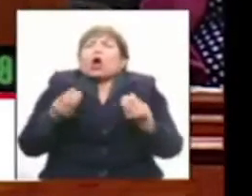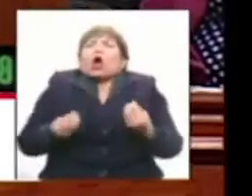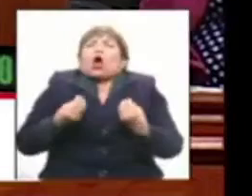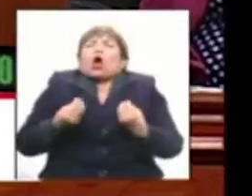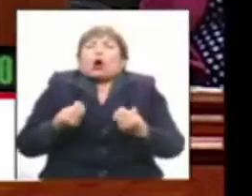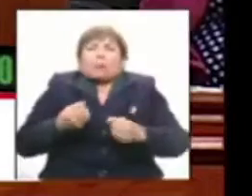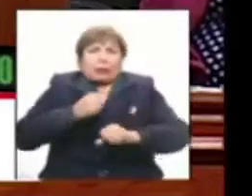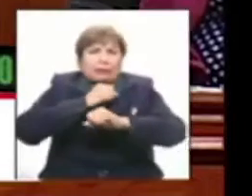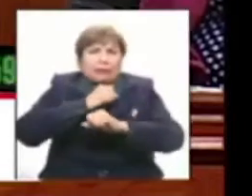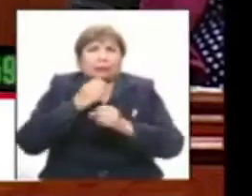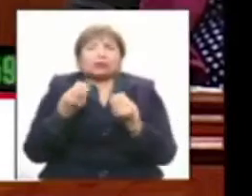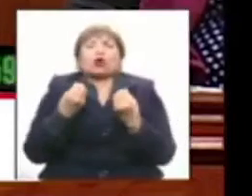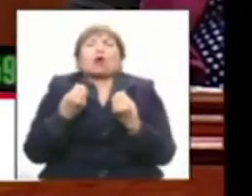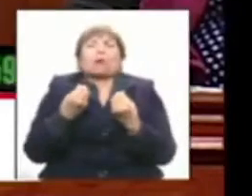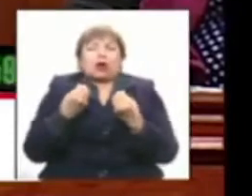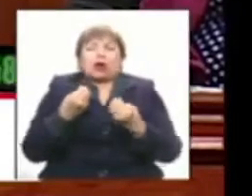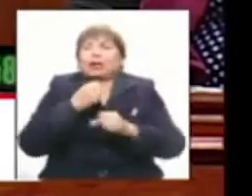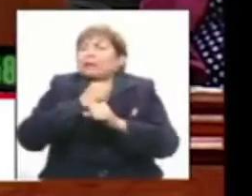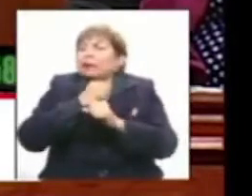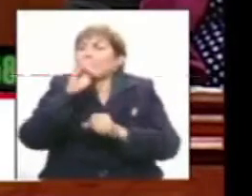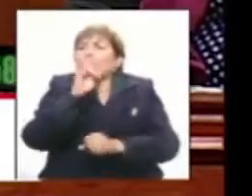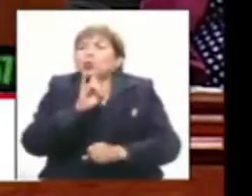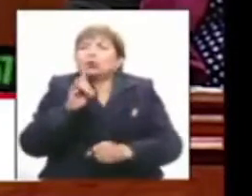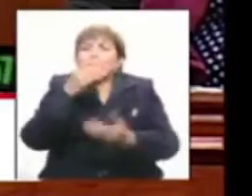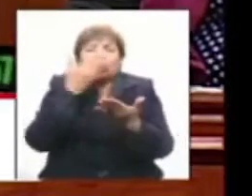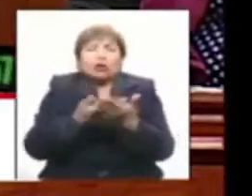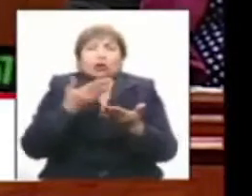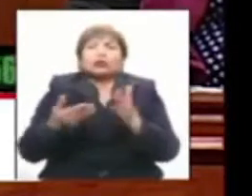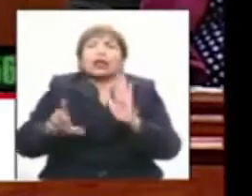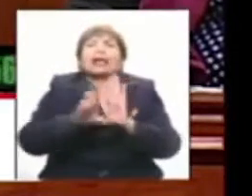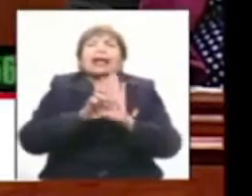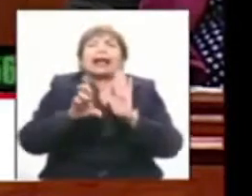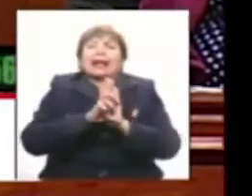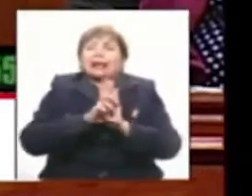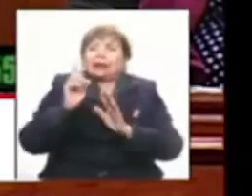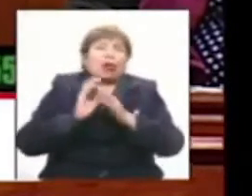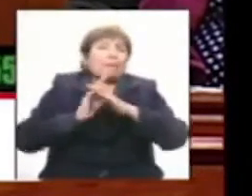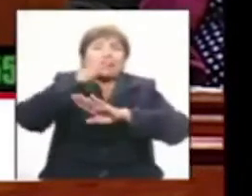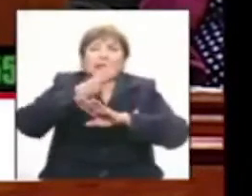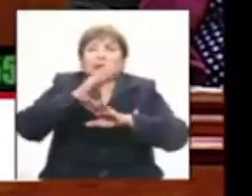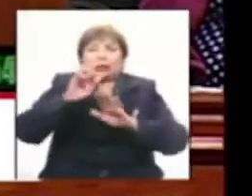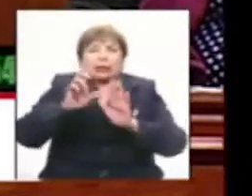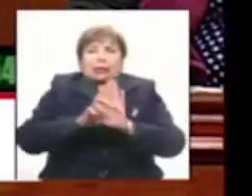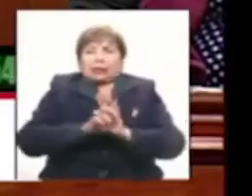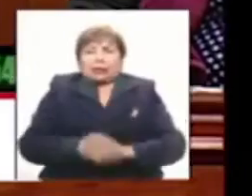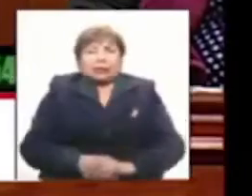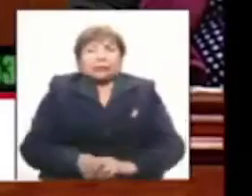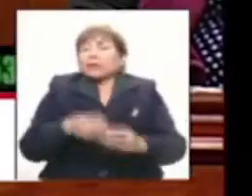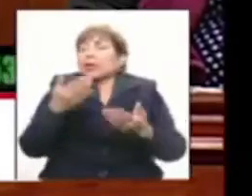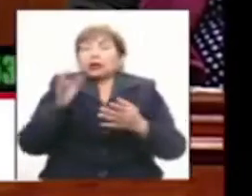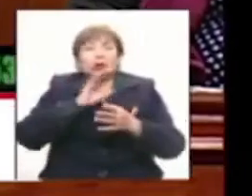cómo se defiende? Se defiende usando los recursos legales y la ley, no pasando por sobre ella.